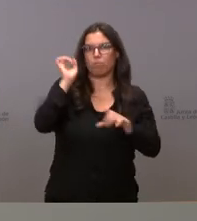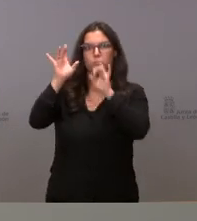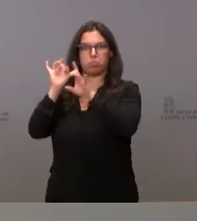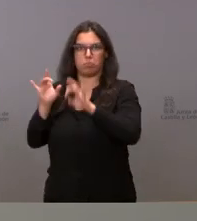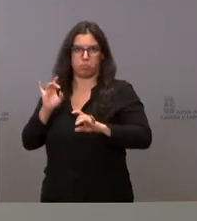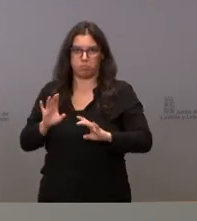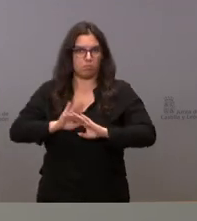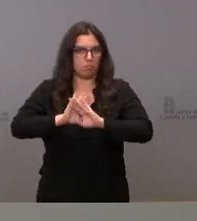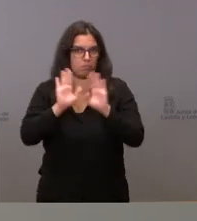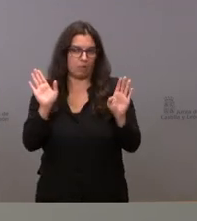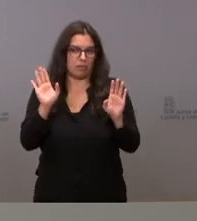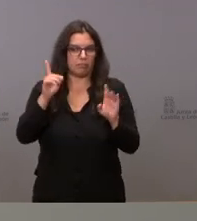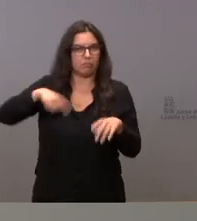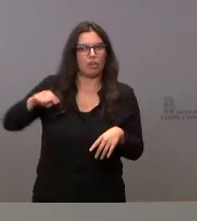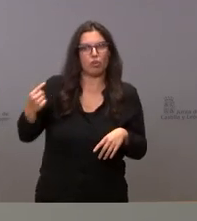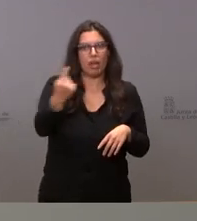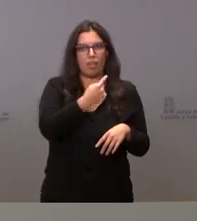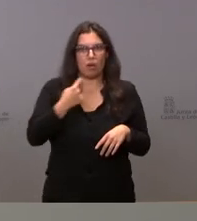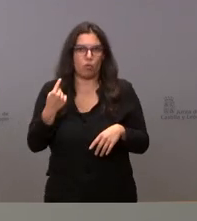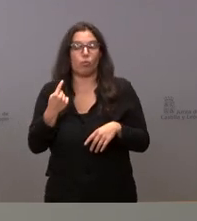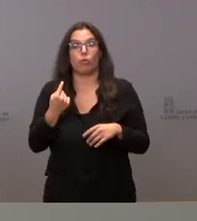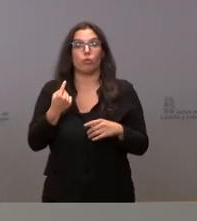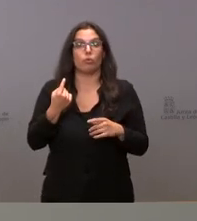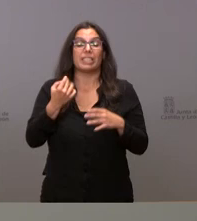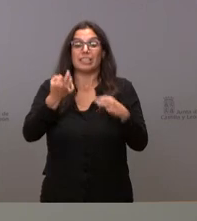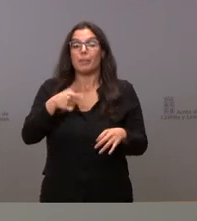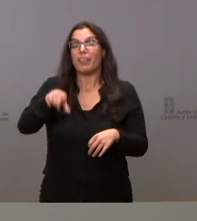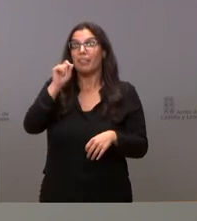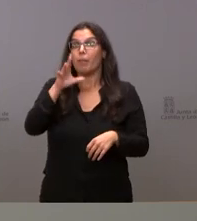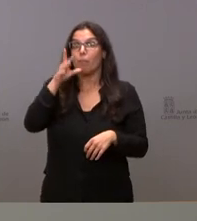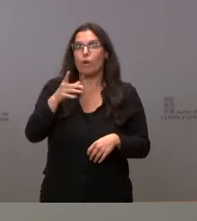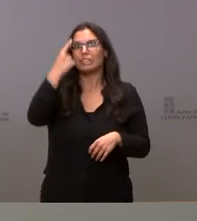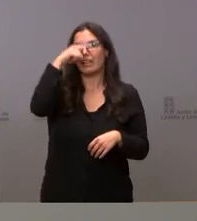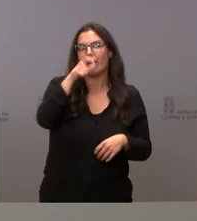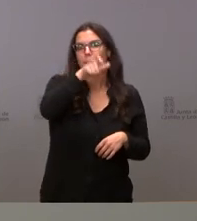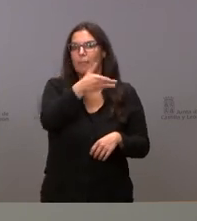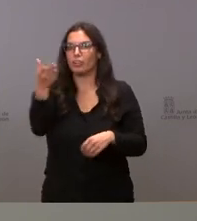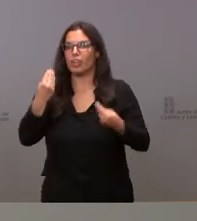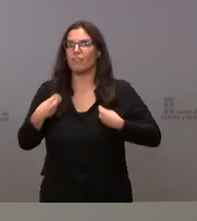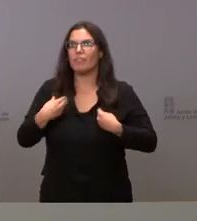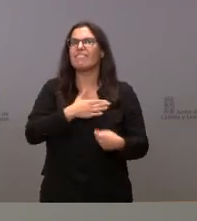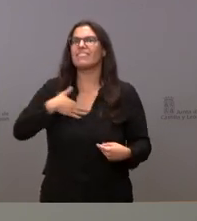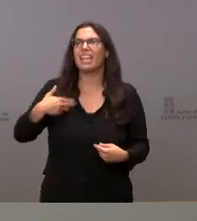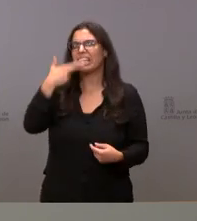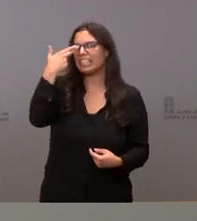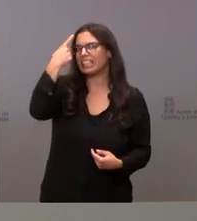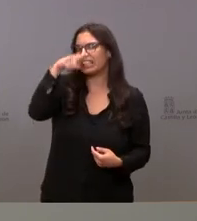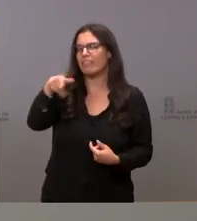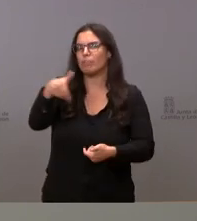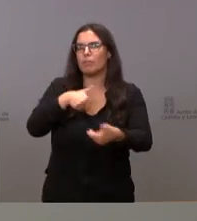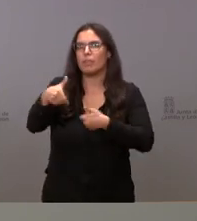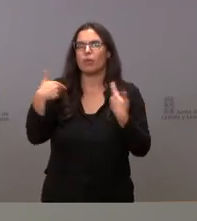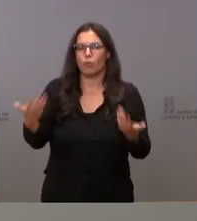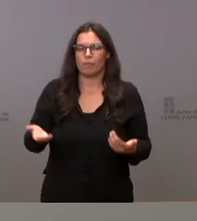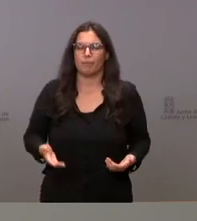los municipios, previa escucha, como decíamos, de sus vecinos y de sus ciudadanos a la hora de seleccionar o elegir qué contenidos